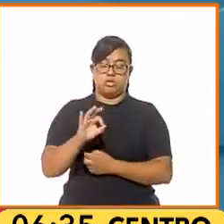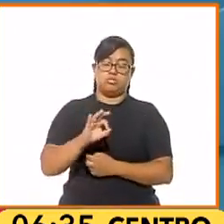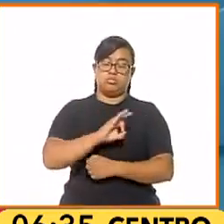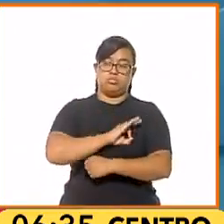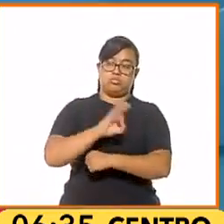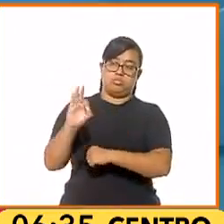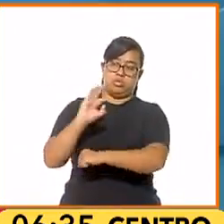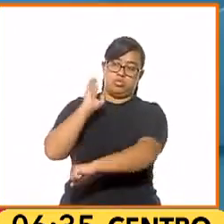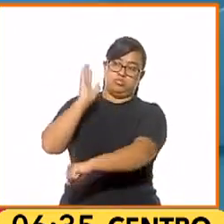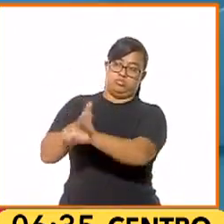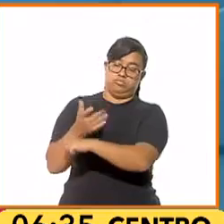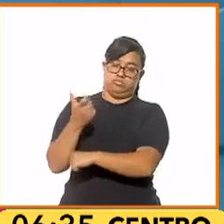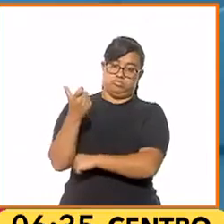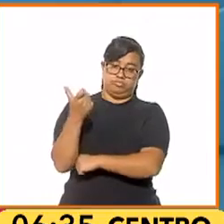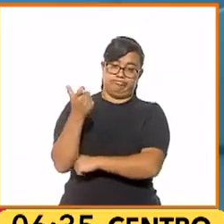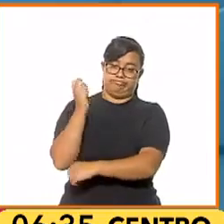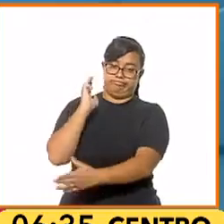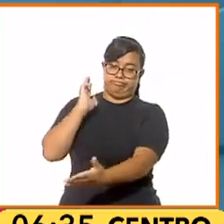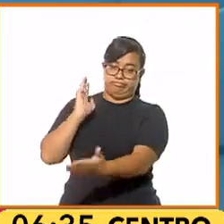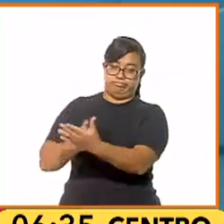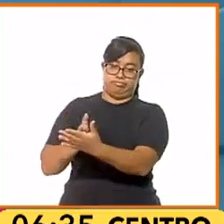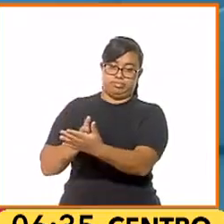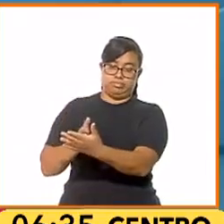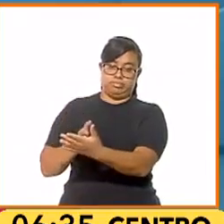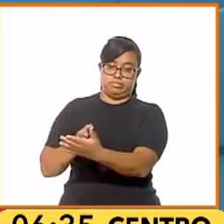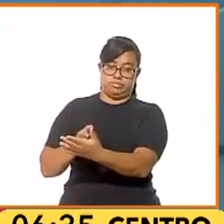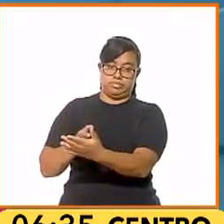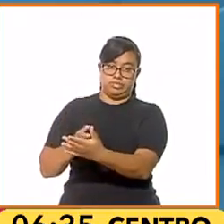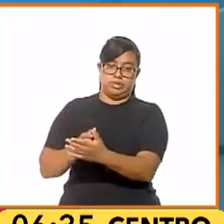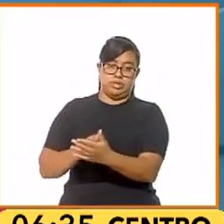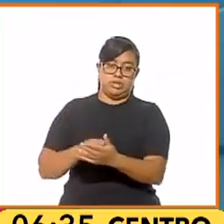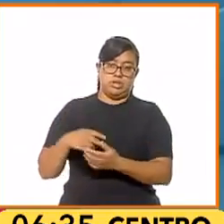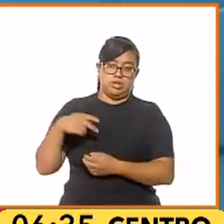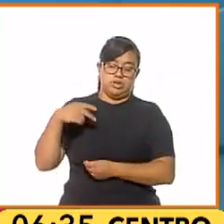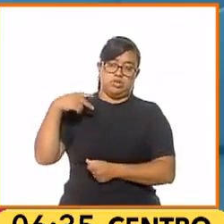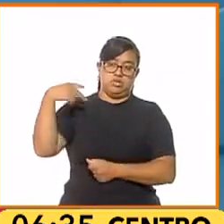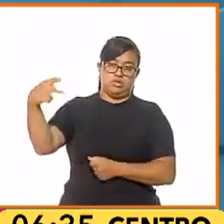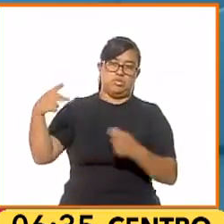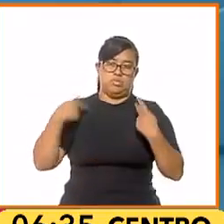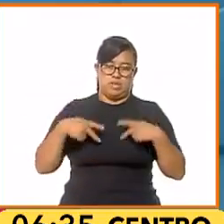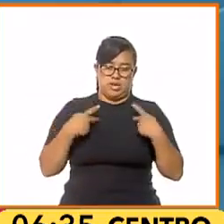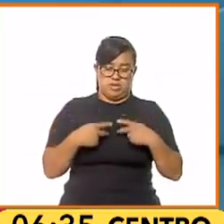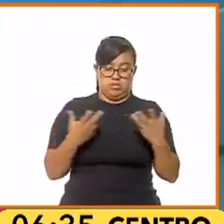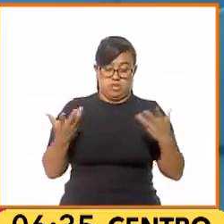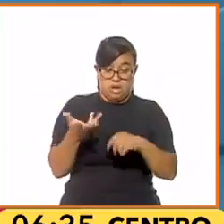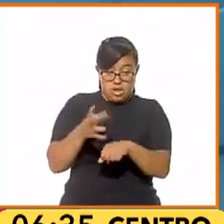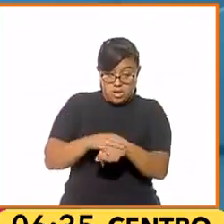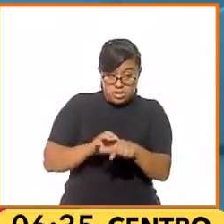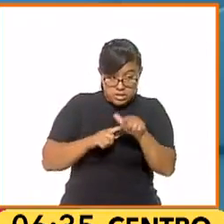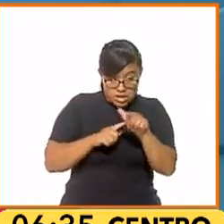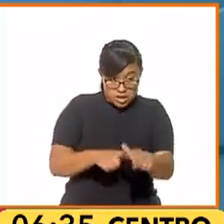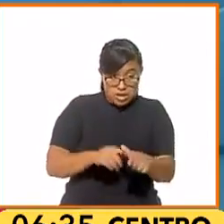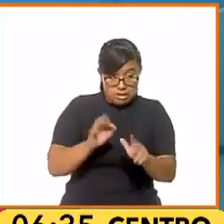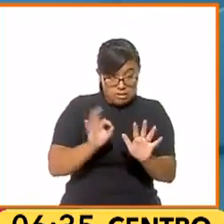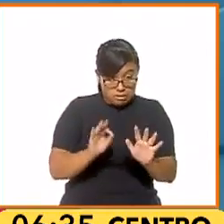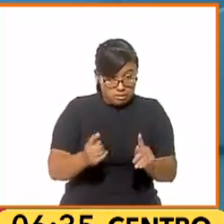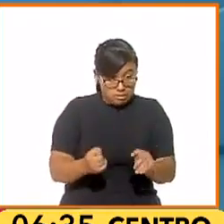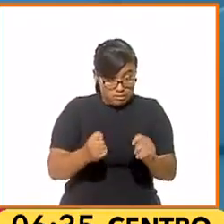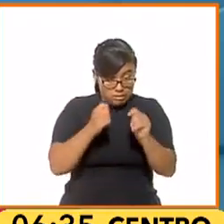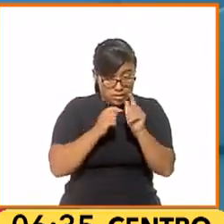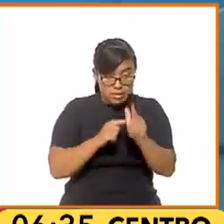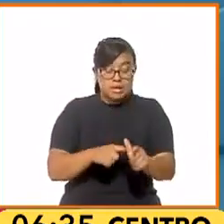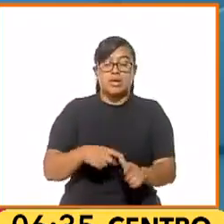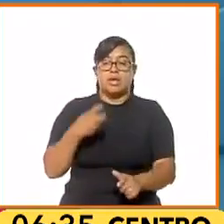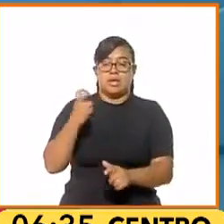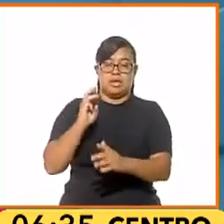sanciones económicas que estarán repercutiendo en los ingresos de los concesionarios en caso de repetir estas prácticas. Es decir, les da en donde